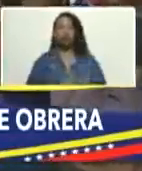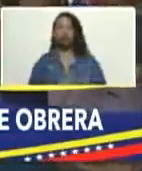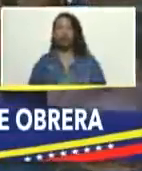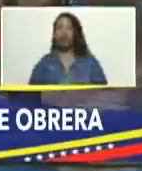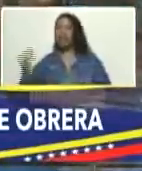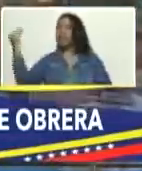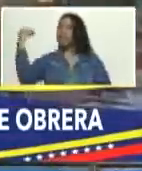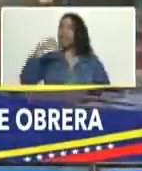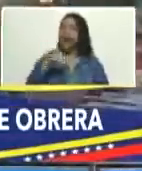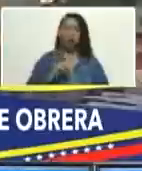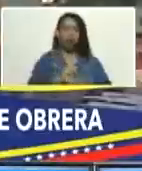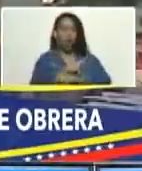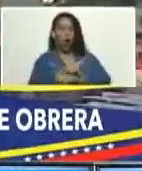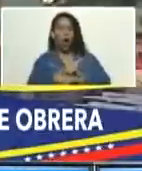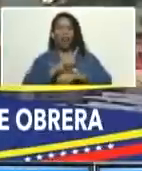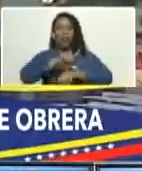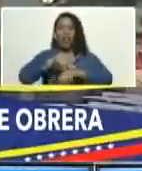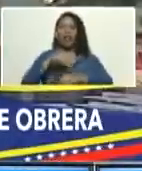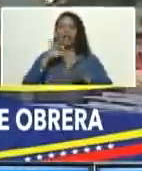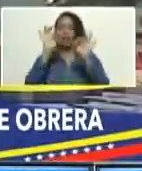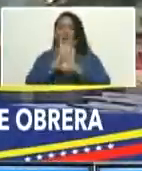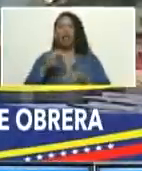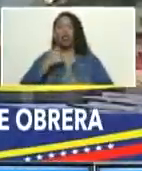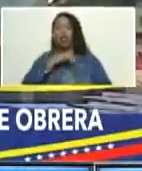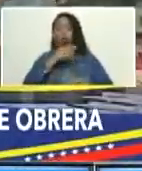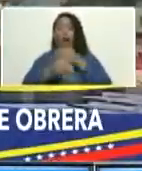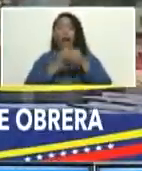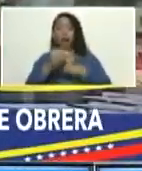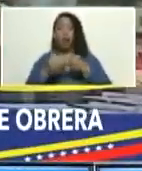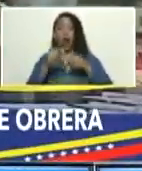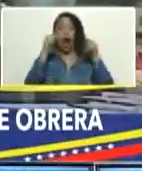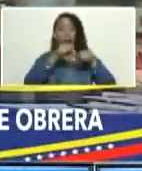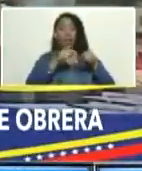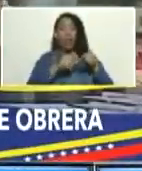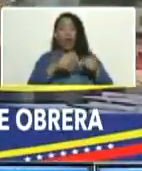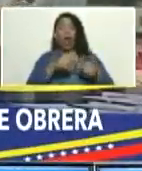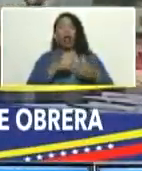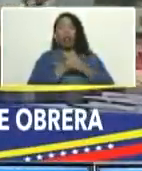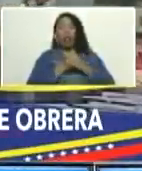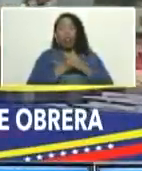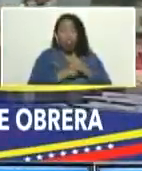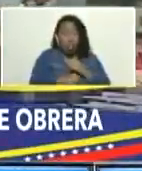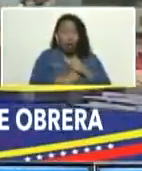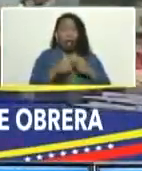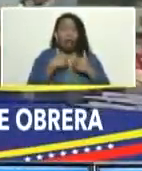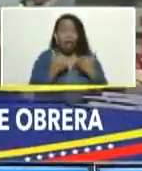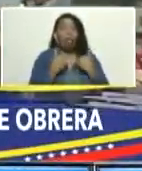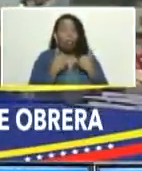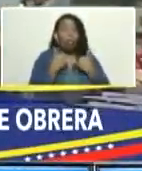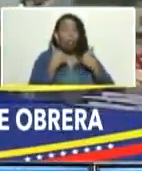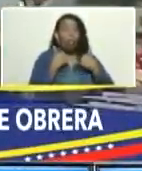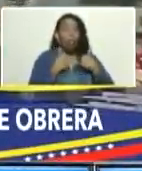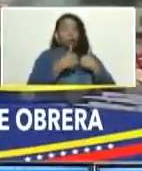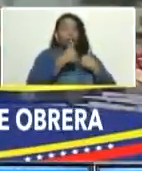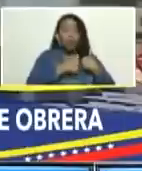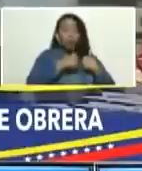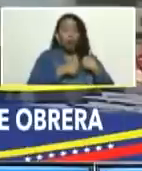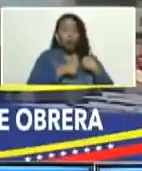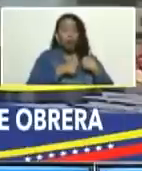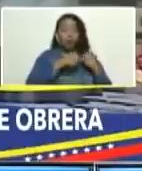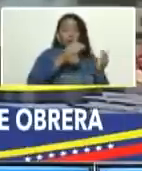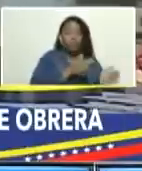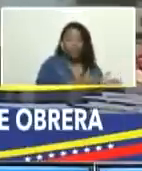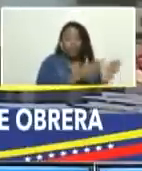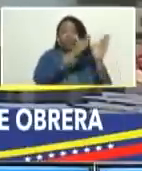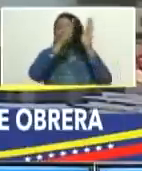y más temprano que tarde pasaremos de esta fase de parto, de esta fase de resistencia a una